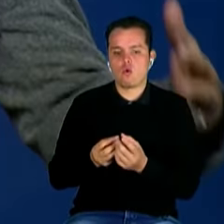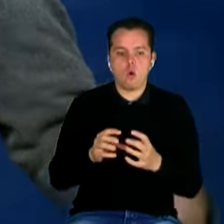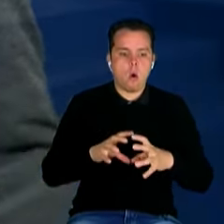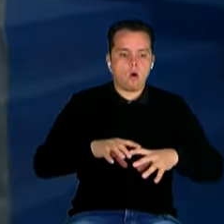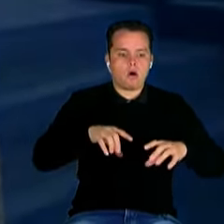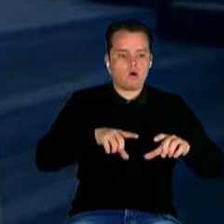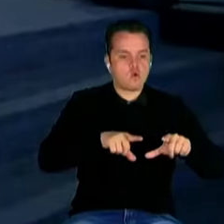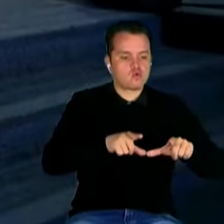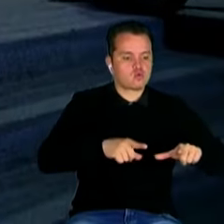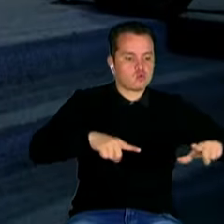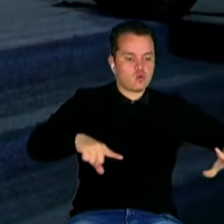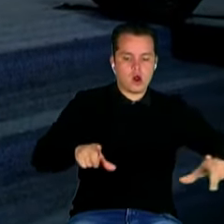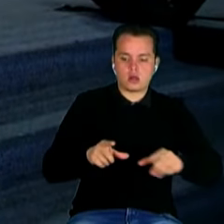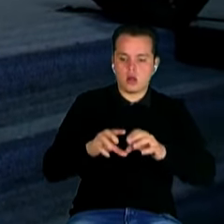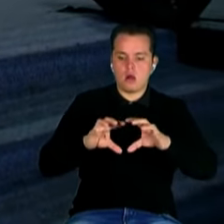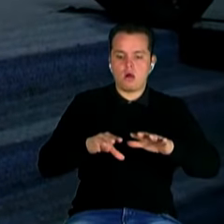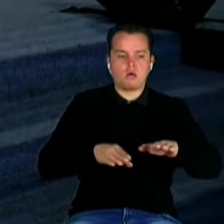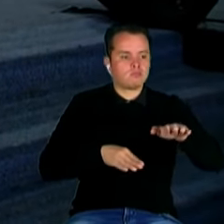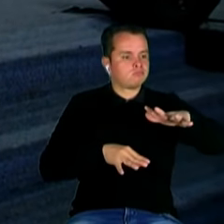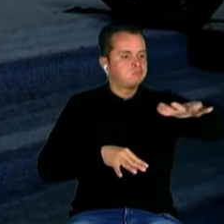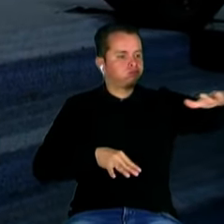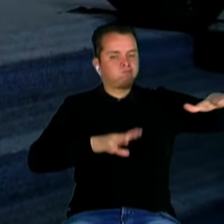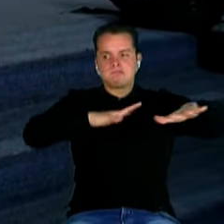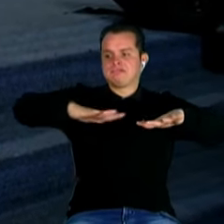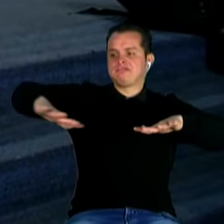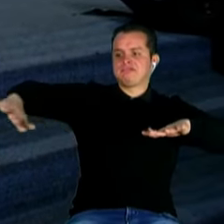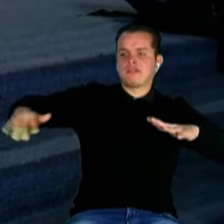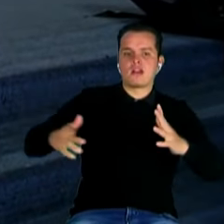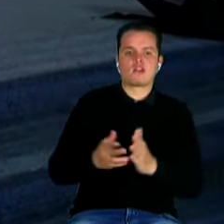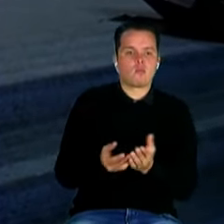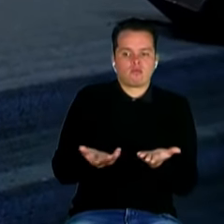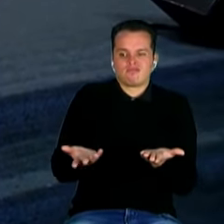un lote, les tocó repartir un terreno.